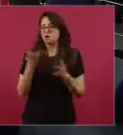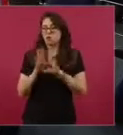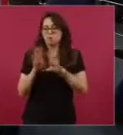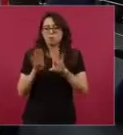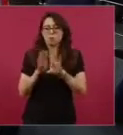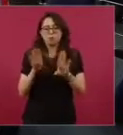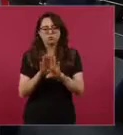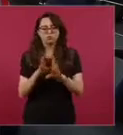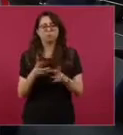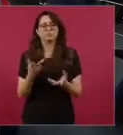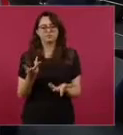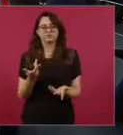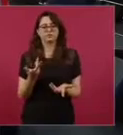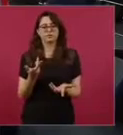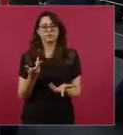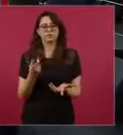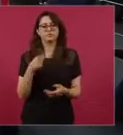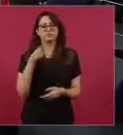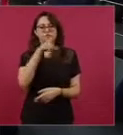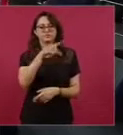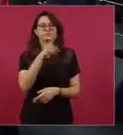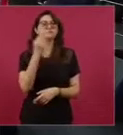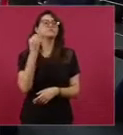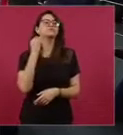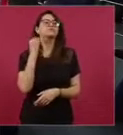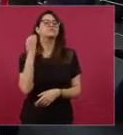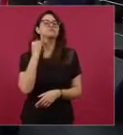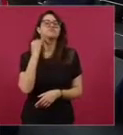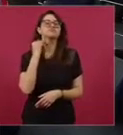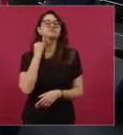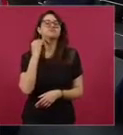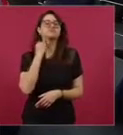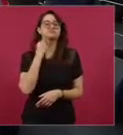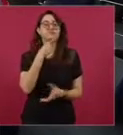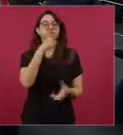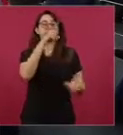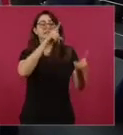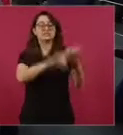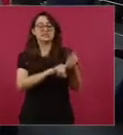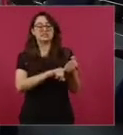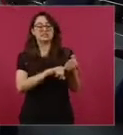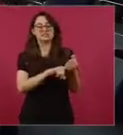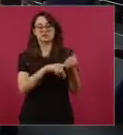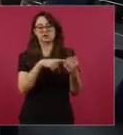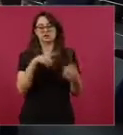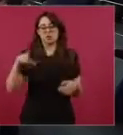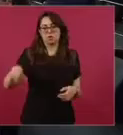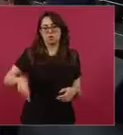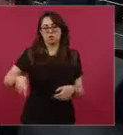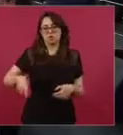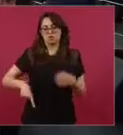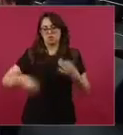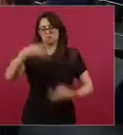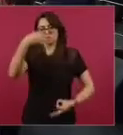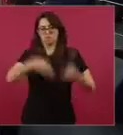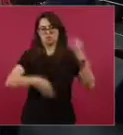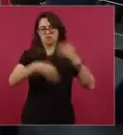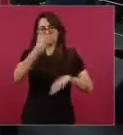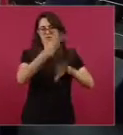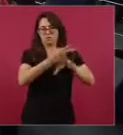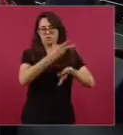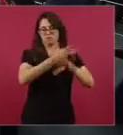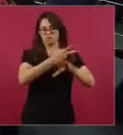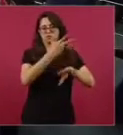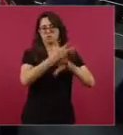son de una asociación de abogados pero es la fiscalía la que